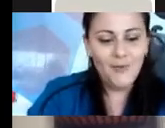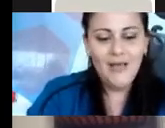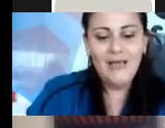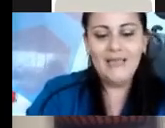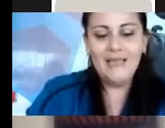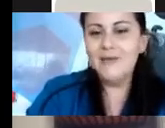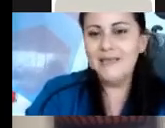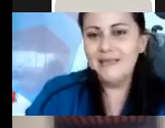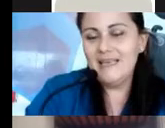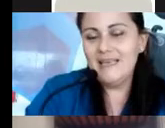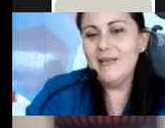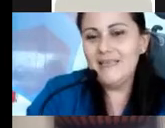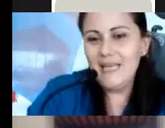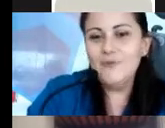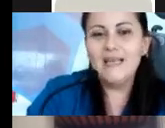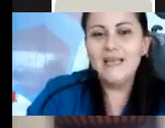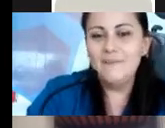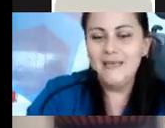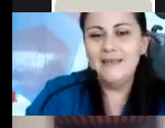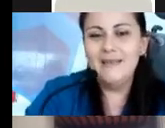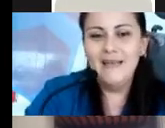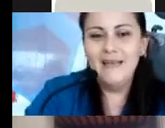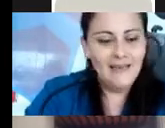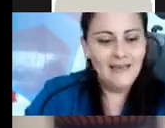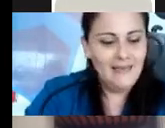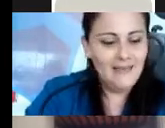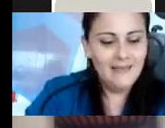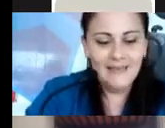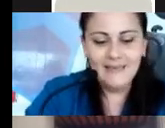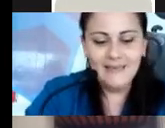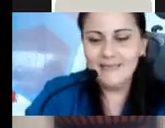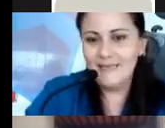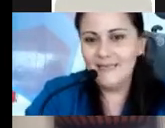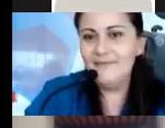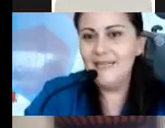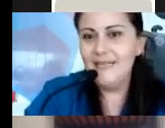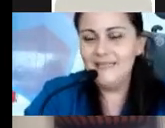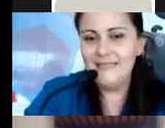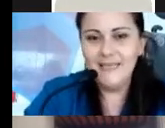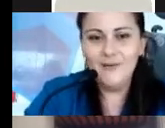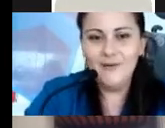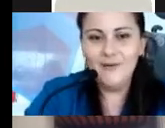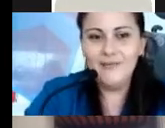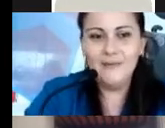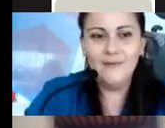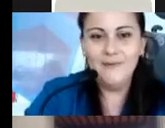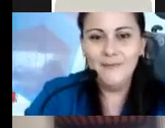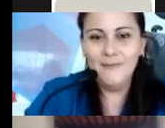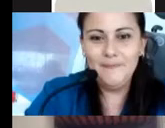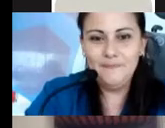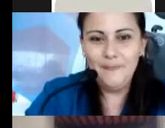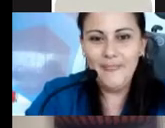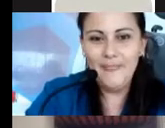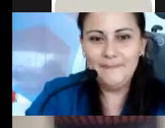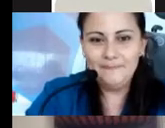abajo, qué es lo que teníamos que cambiar ahí, que hacer diferente. Sigue con la otra, por favor.